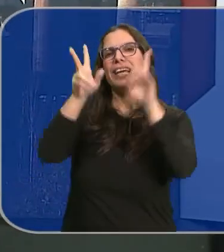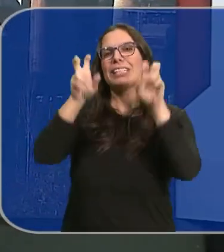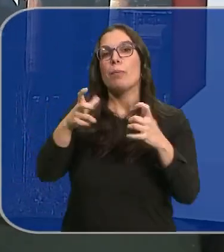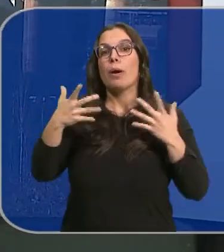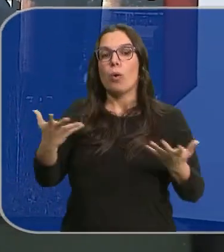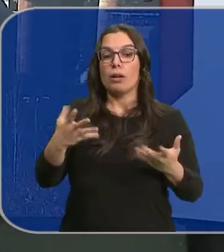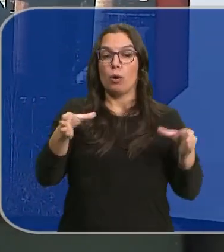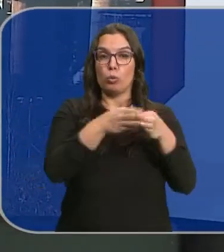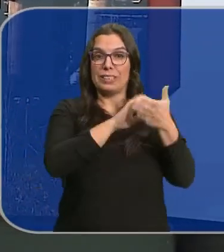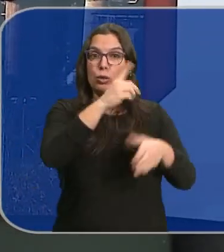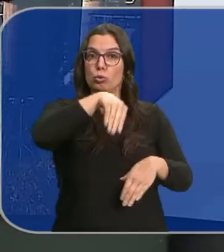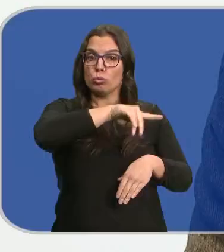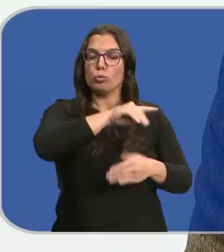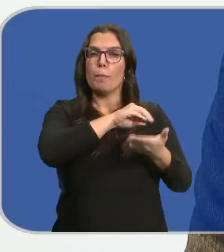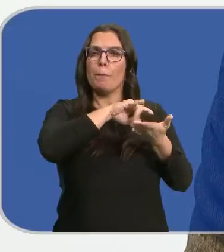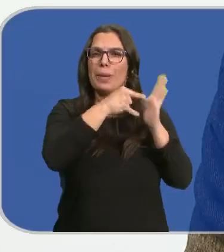los planes de la Junta.